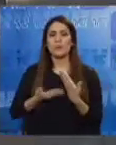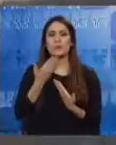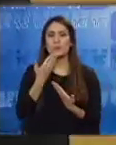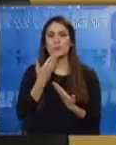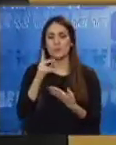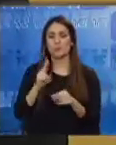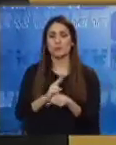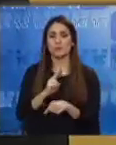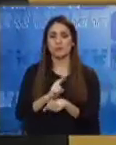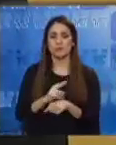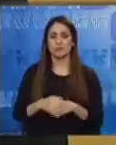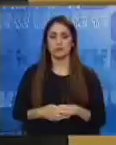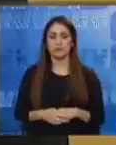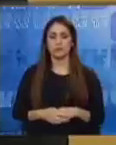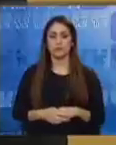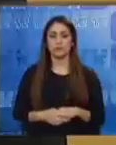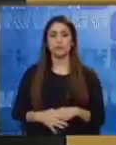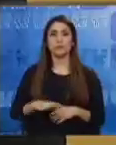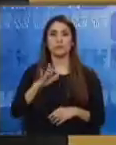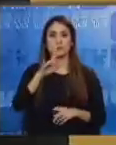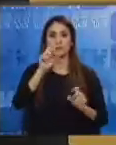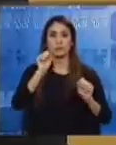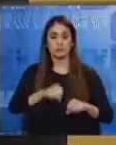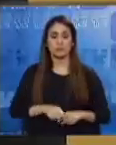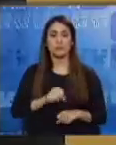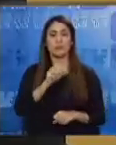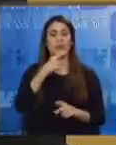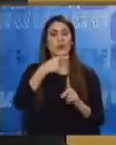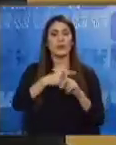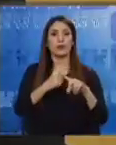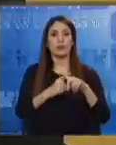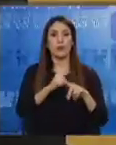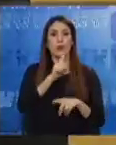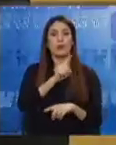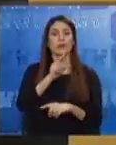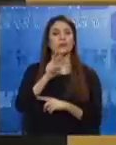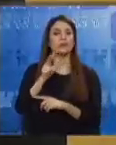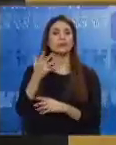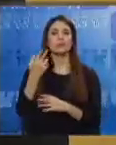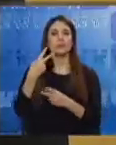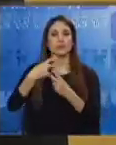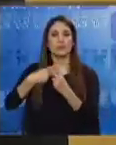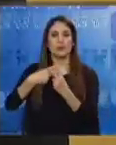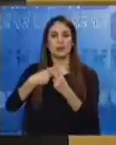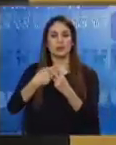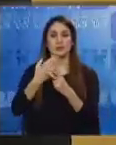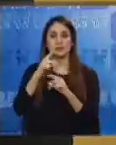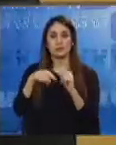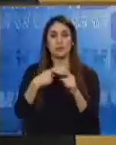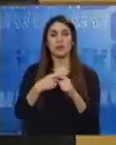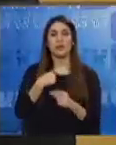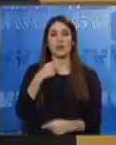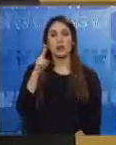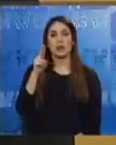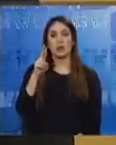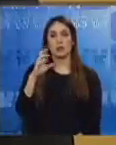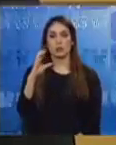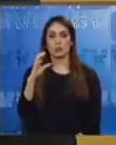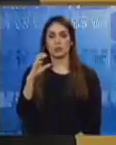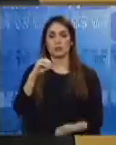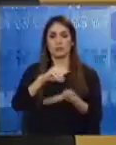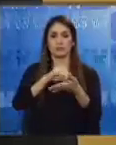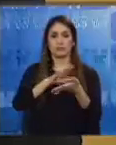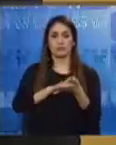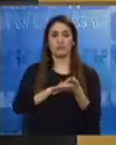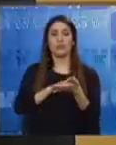del país. Pueden abrir su cuenta también marcando asterisco 153 numeral y se registran como personas con RUC. En el celular le aparece